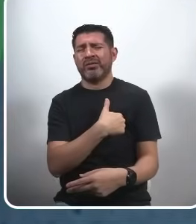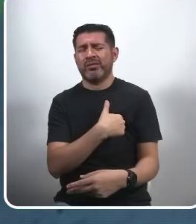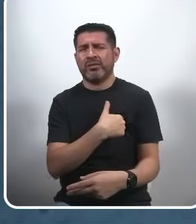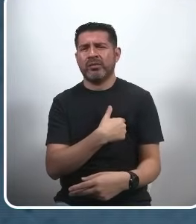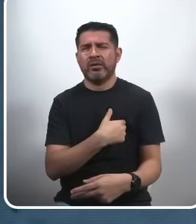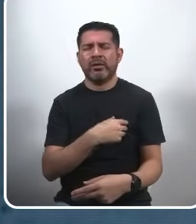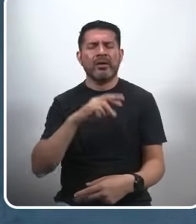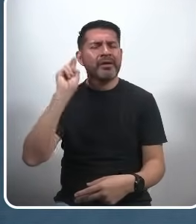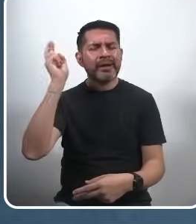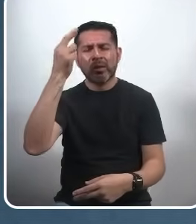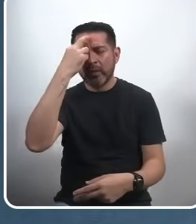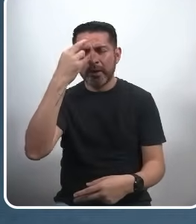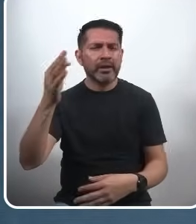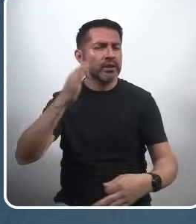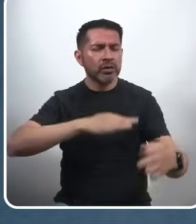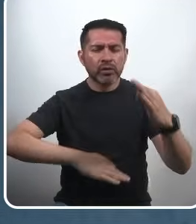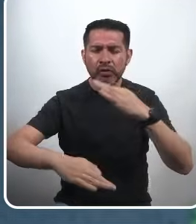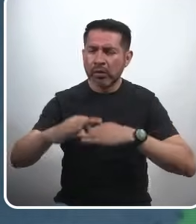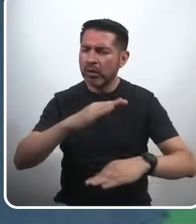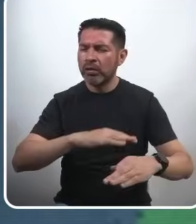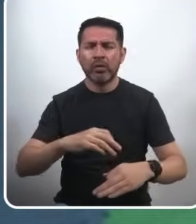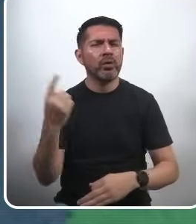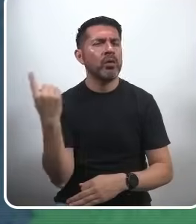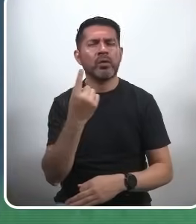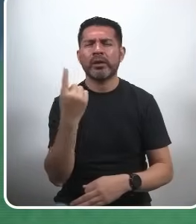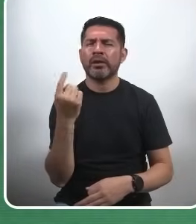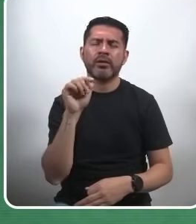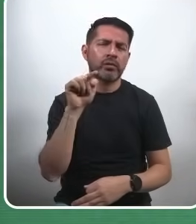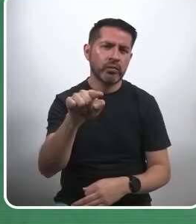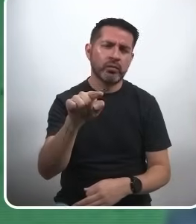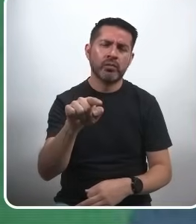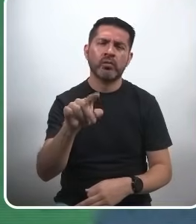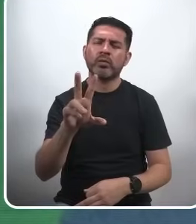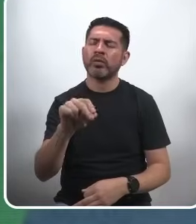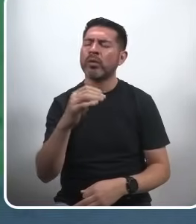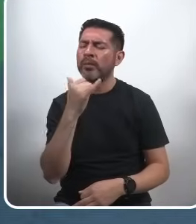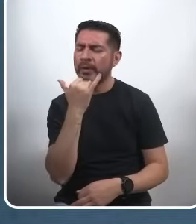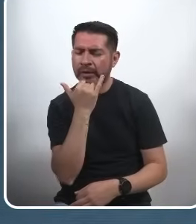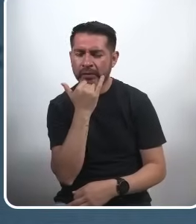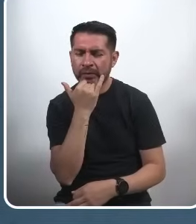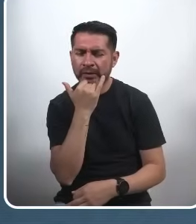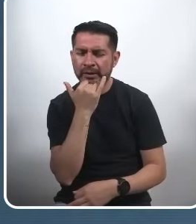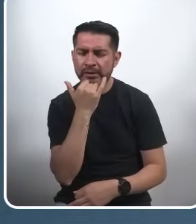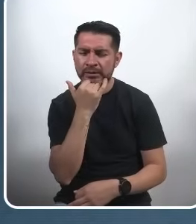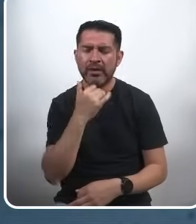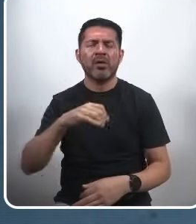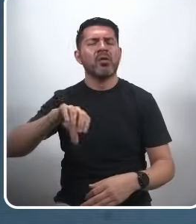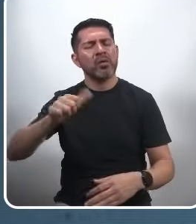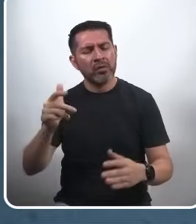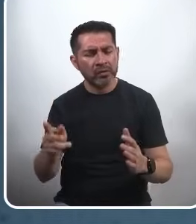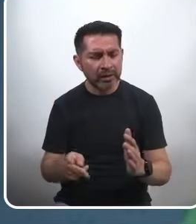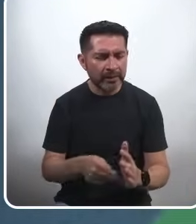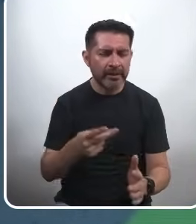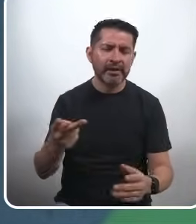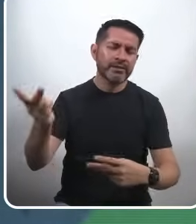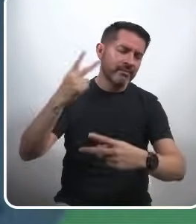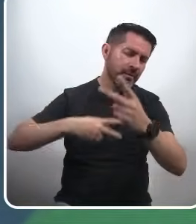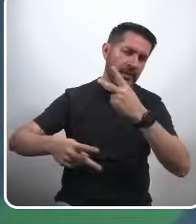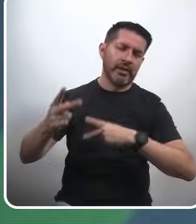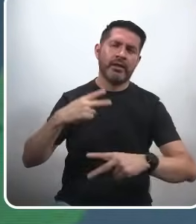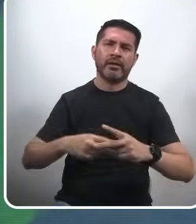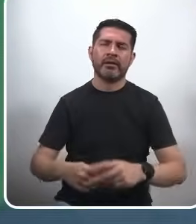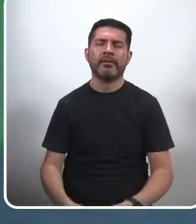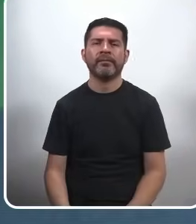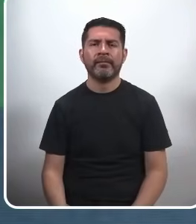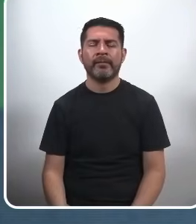se repite. Ya no repitas ese ciclo. Perdónalo, perdónalo. Algunos tienen que perdonarse a